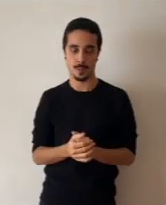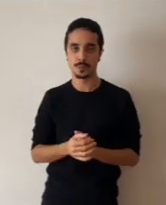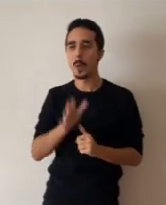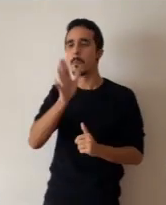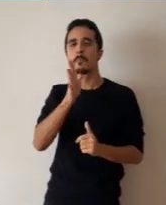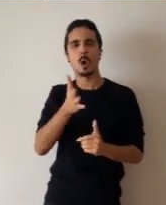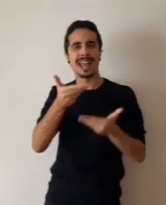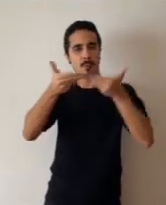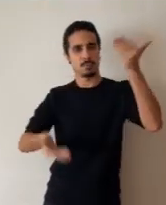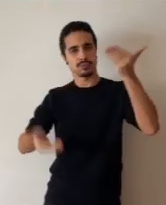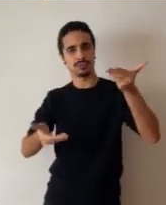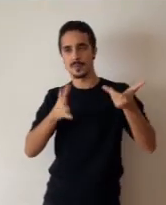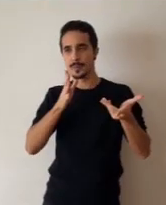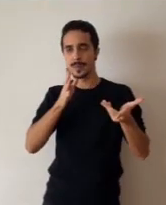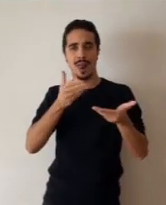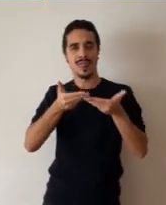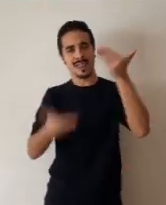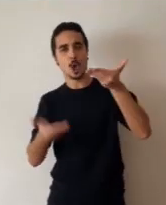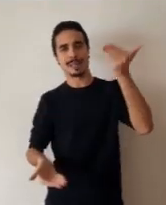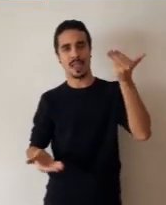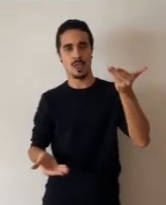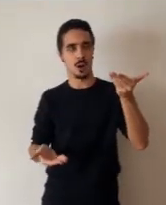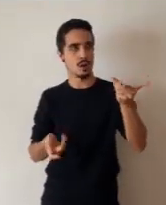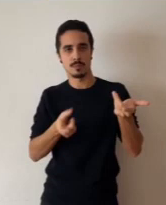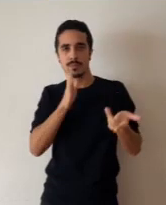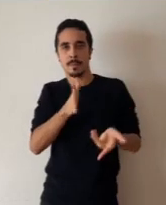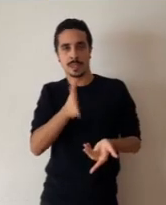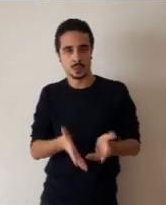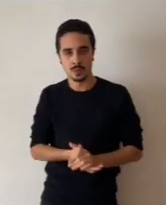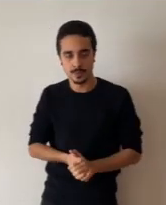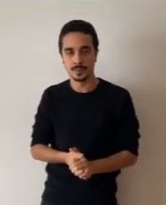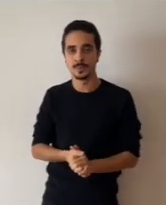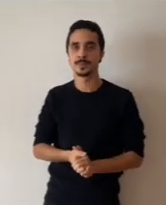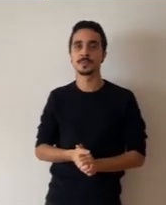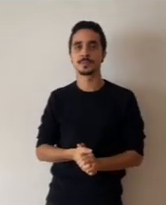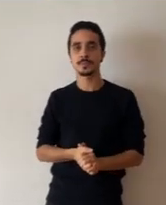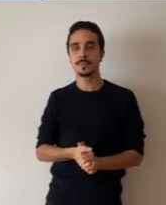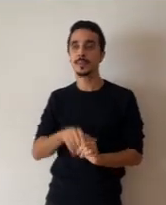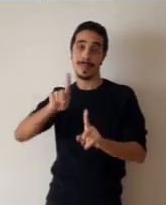qué se ha descompensado, qué es lo que le ha llevado a esa descompensación,